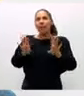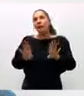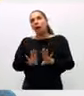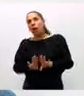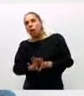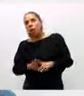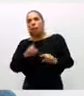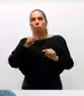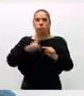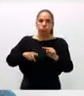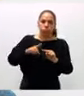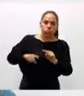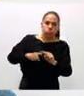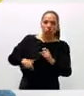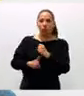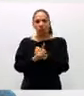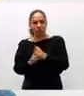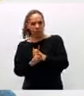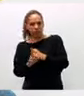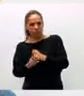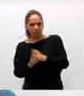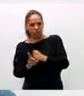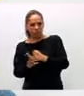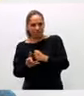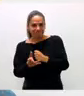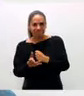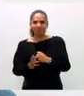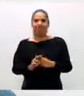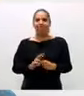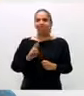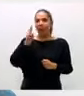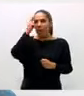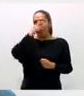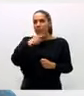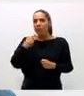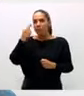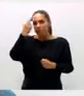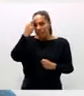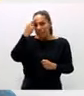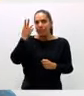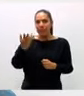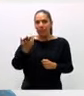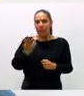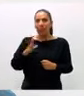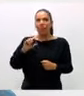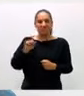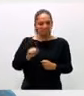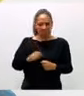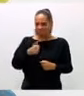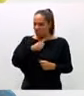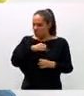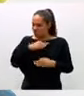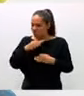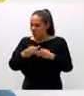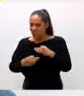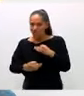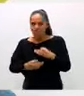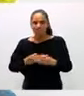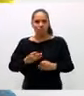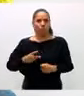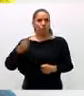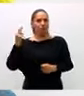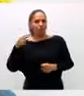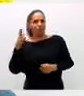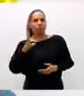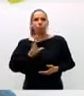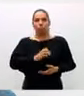conflicto realmente se tiene que manejar y resolver con la lógica de ganar-ganar. Esto implica que ambas partes van a